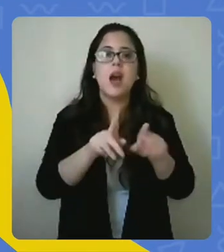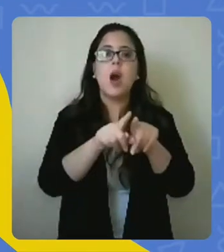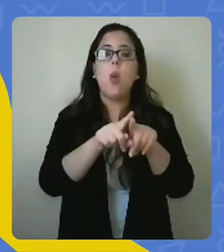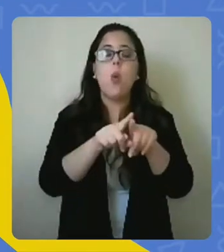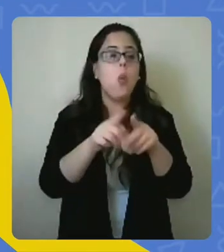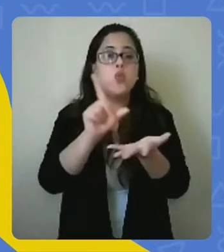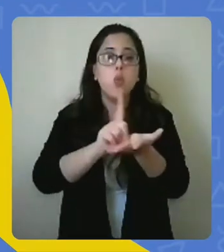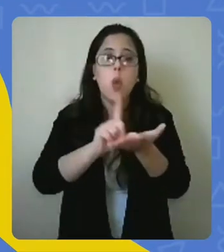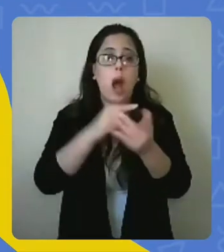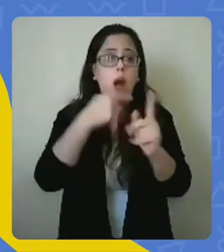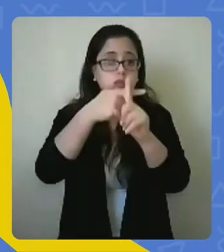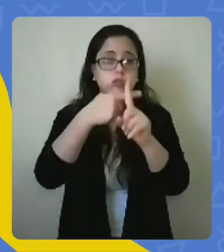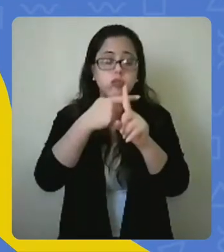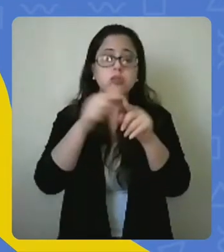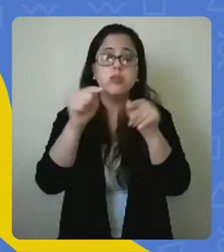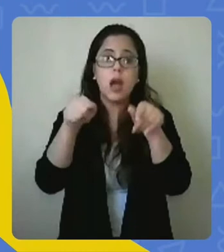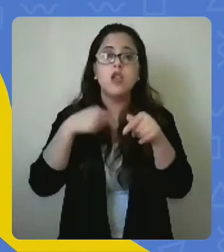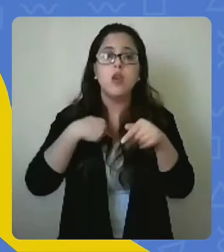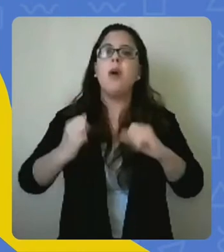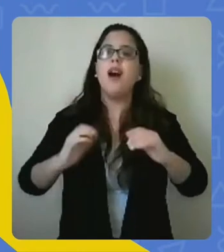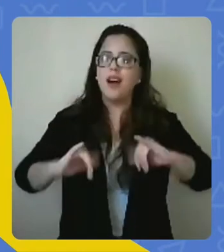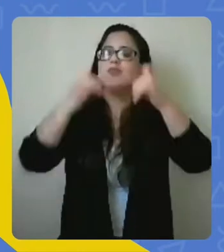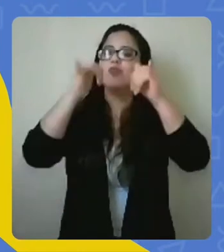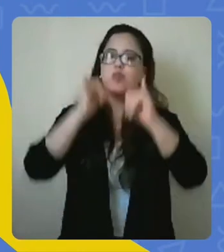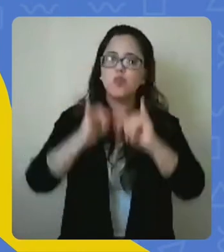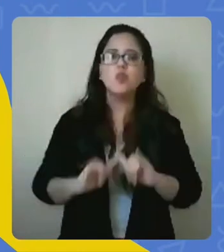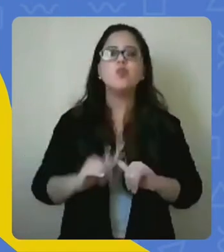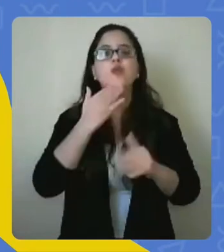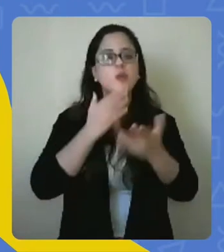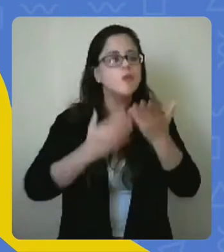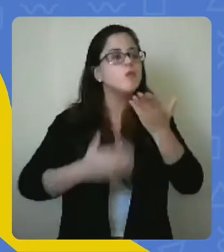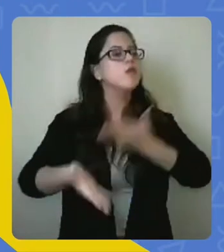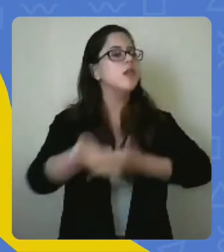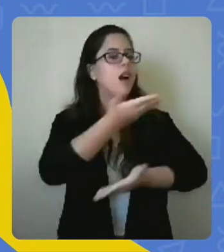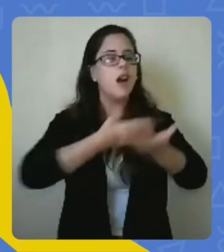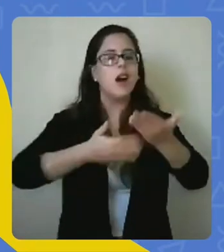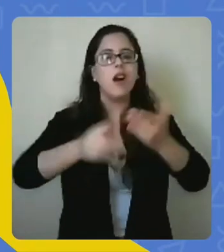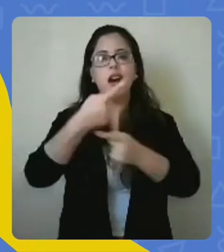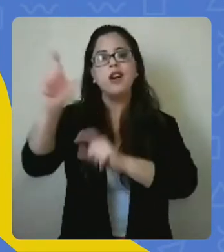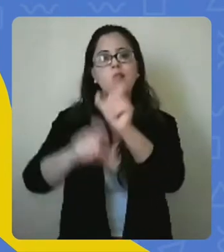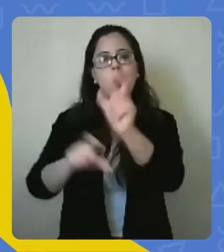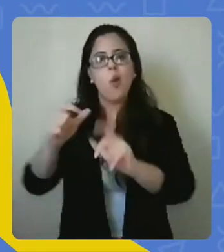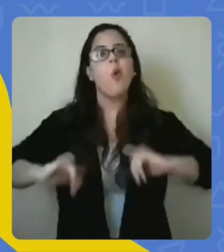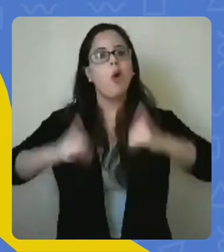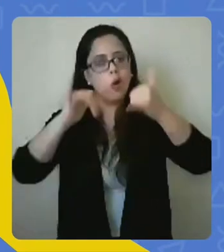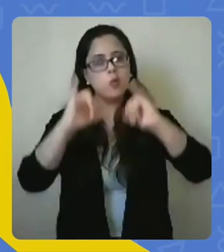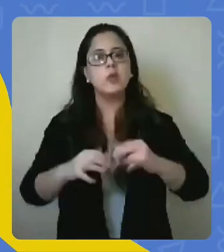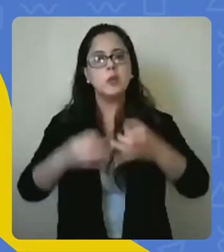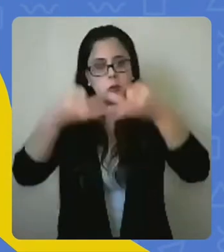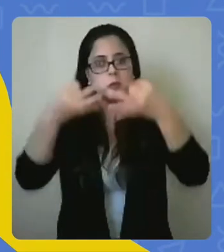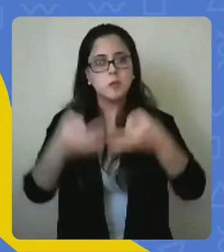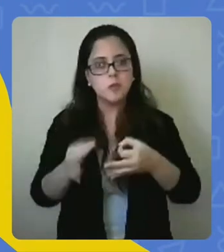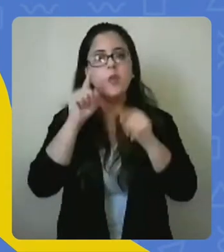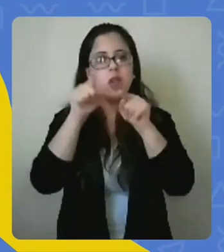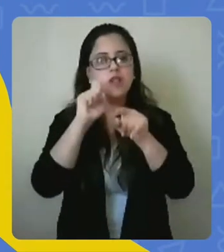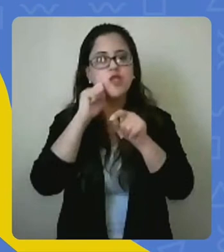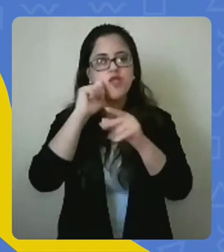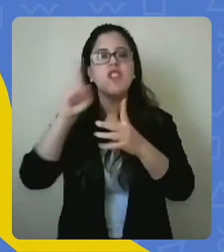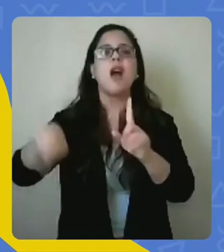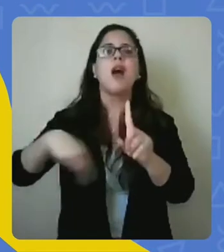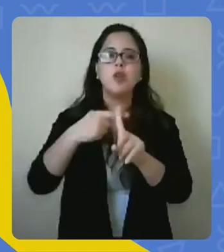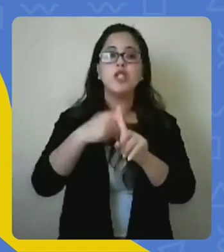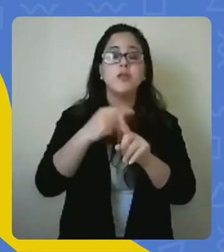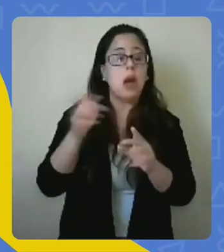yo puedo disfrutar y donde puedo compartir con otros y divertirme, porque eso es lo que favorece que no me doy cuenta de que